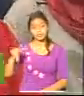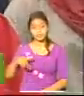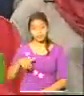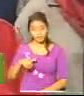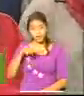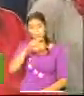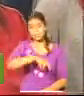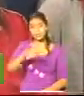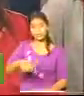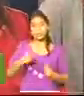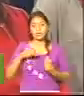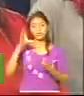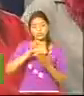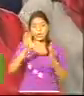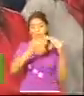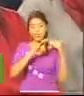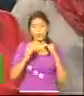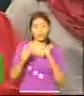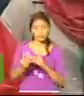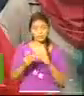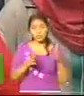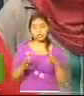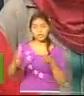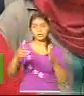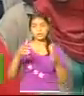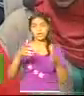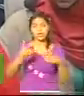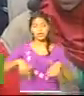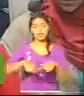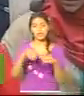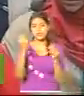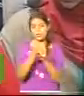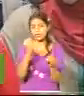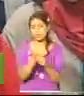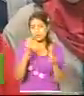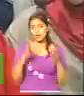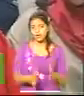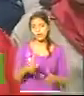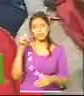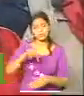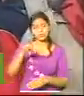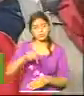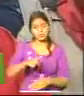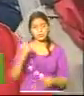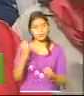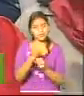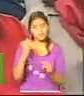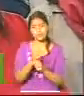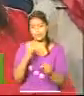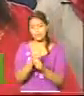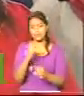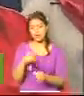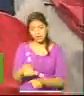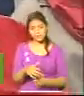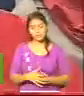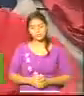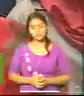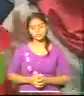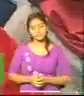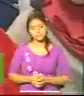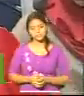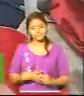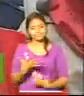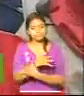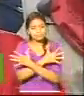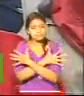los habitantes de la ciudad comunal El Laberinto, de parte de todos estos trabajadores que aquí están haciendo vida, le damos